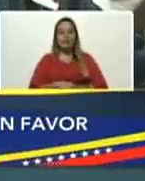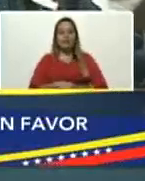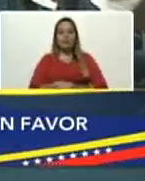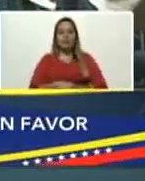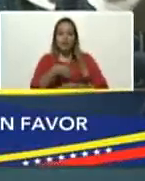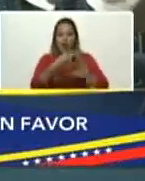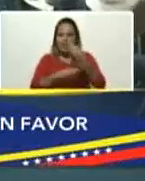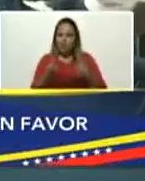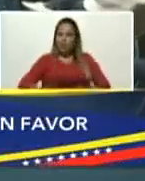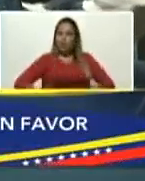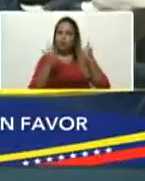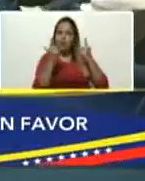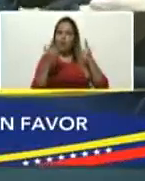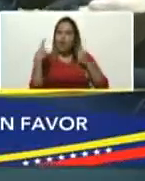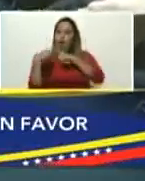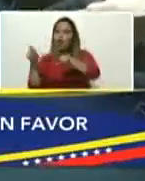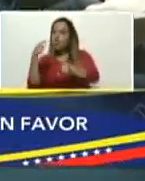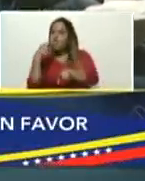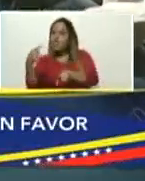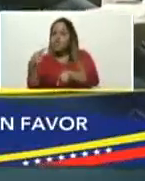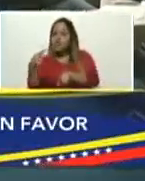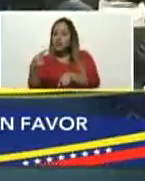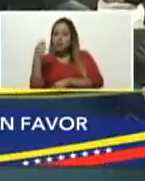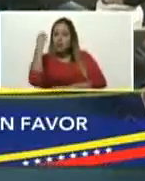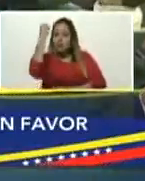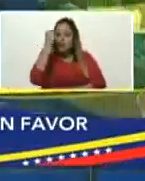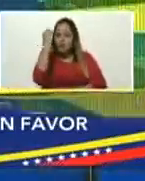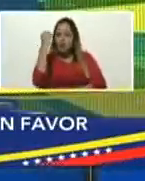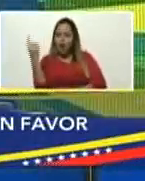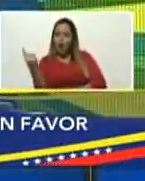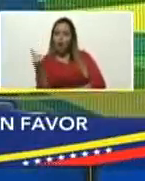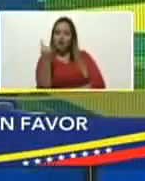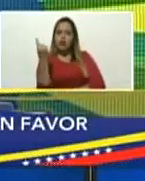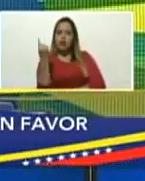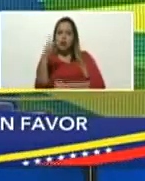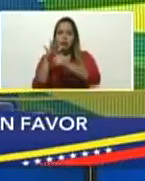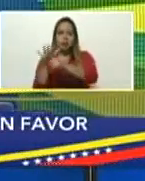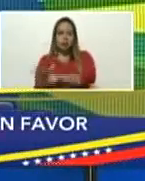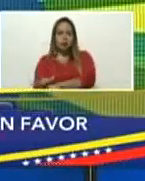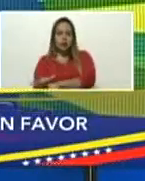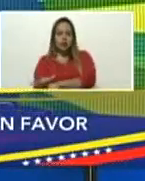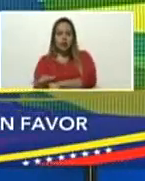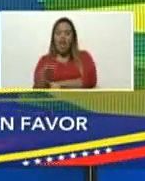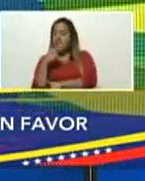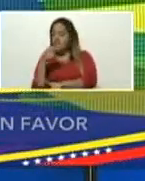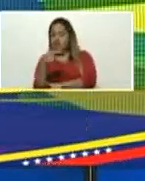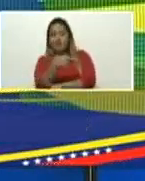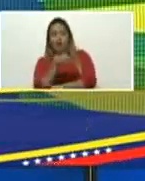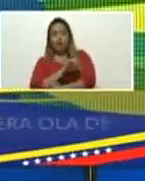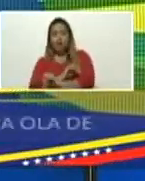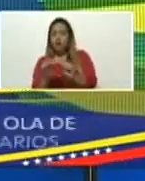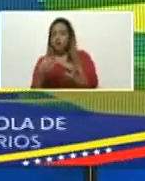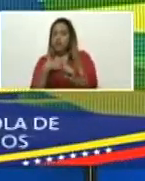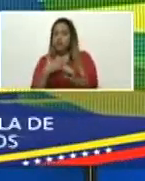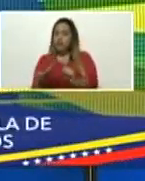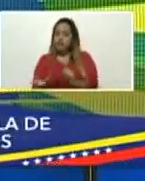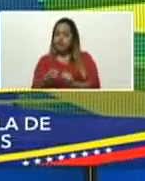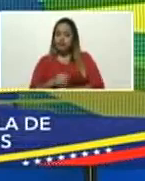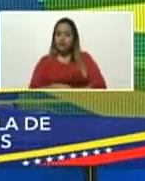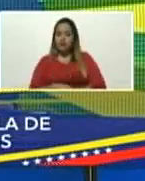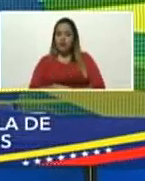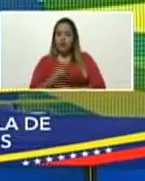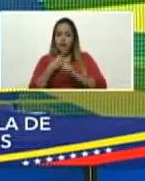haciendo posible lo que otros dicen desde el pensamiento único neoliberal, que es imposible. Pero a la primera